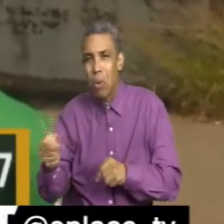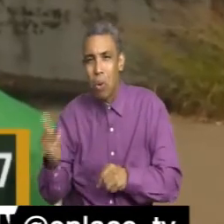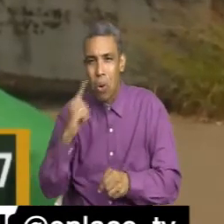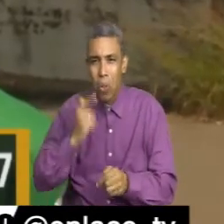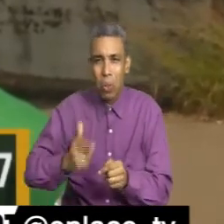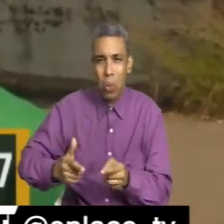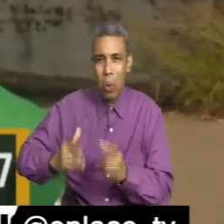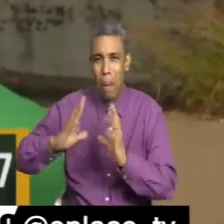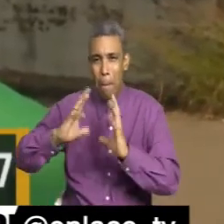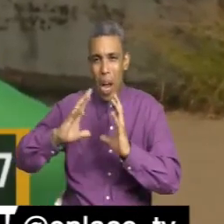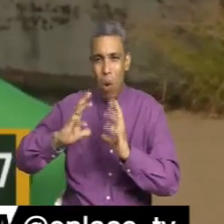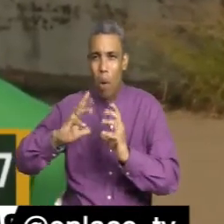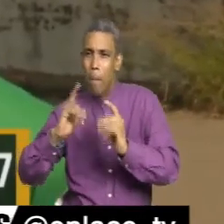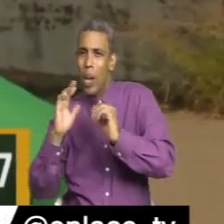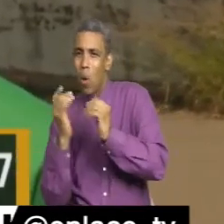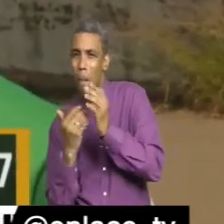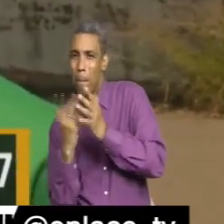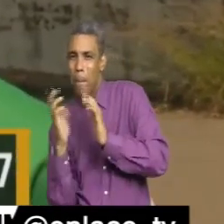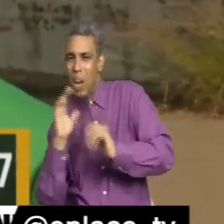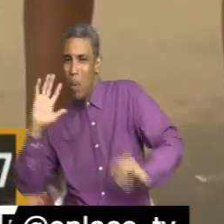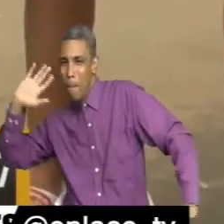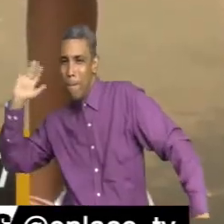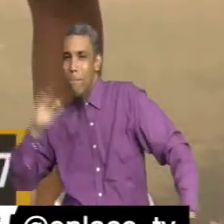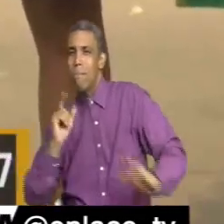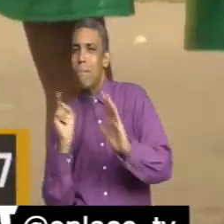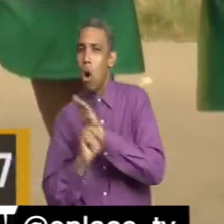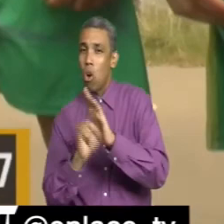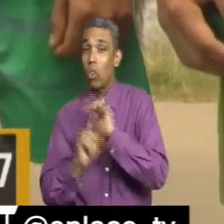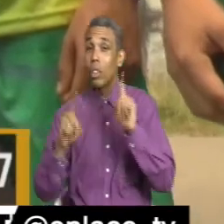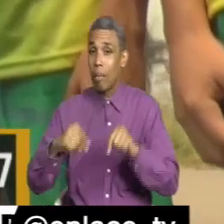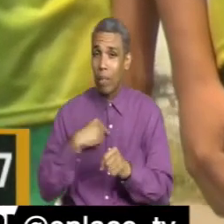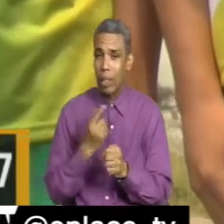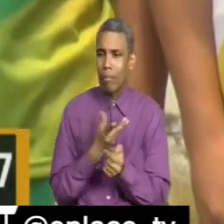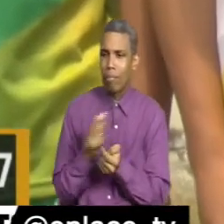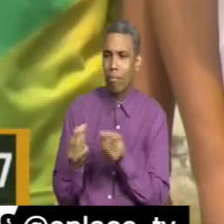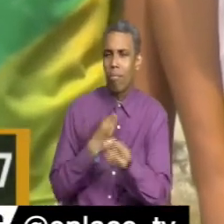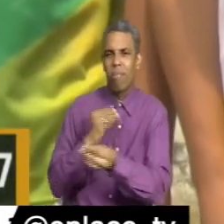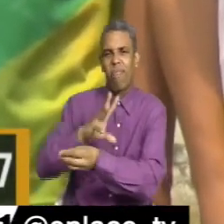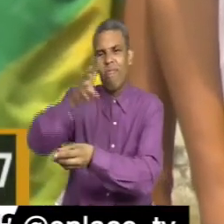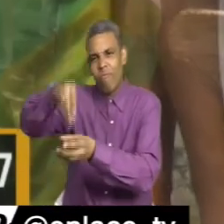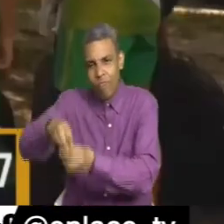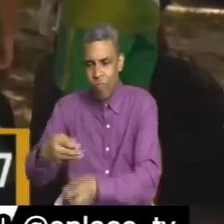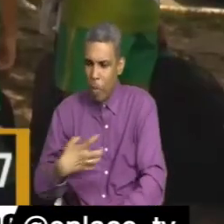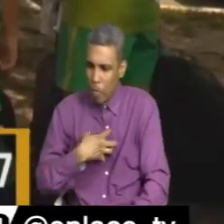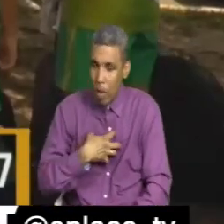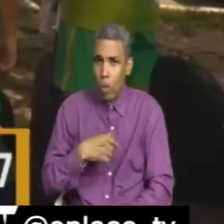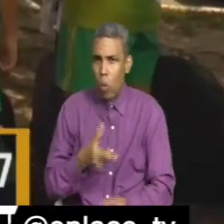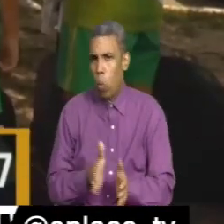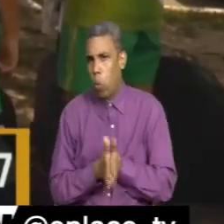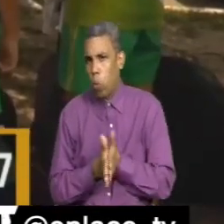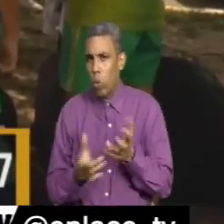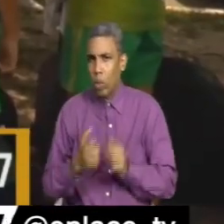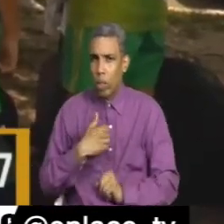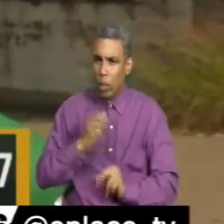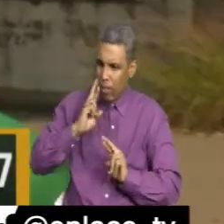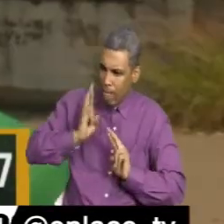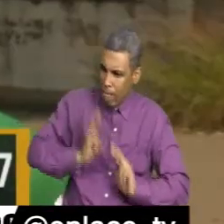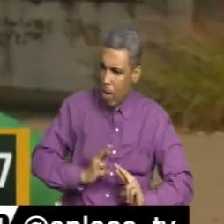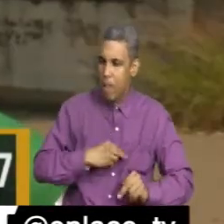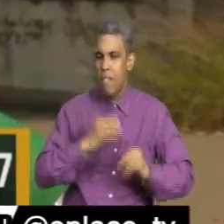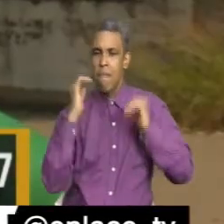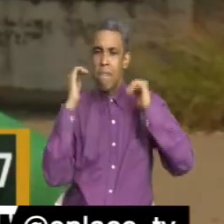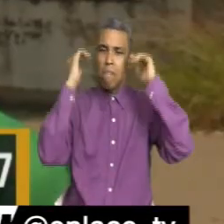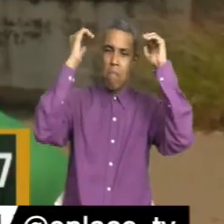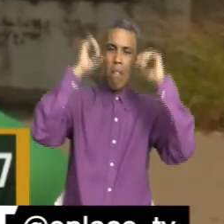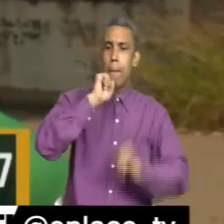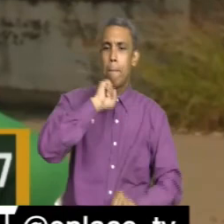darlo todo en el departamental para avanzar a la siguiente fase y dejar el nombre de Barranca Bermeja en alto. La preparación ha sido intensa porque sabemos que va a ser muy